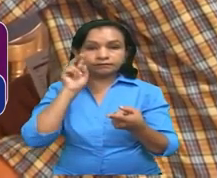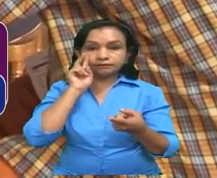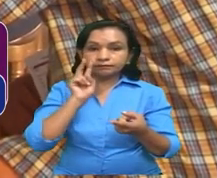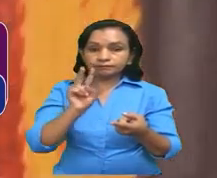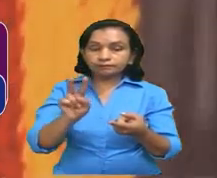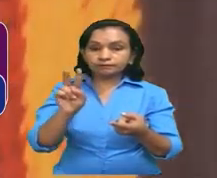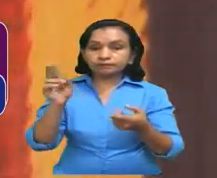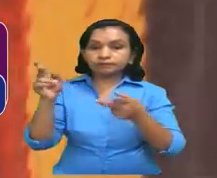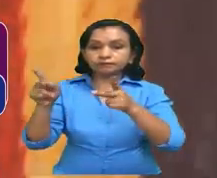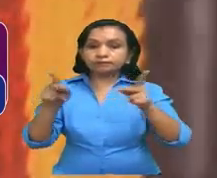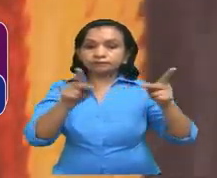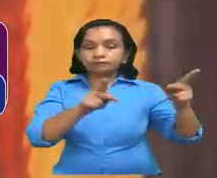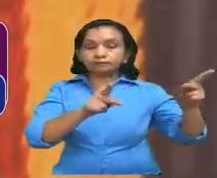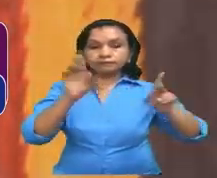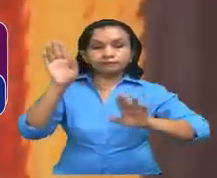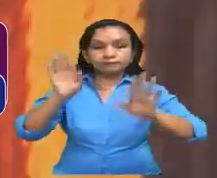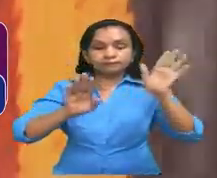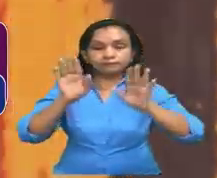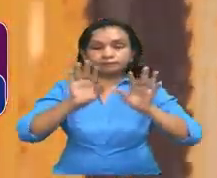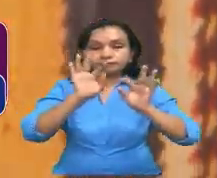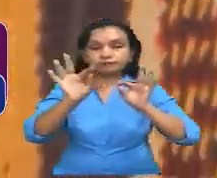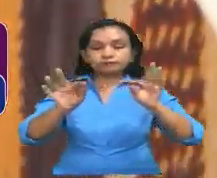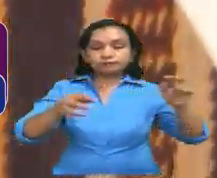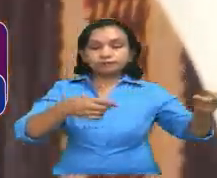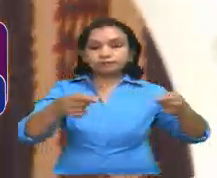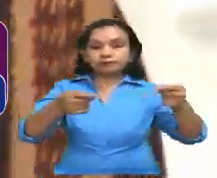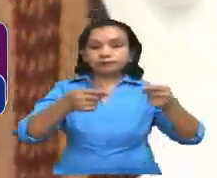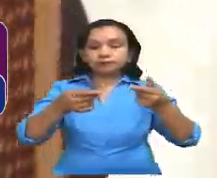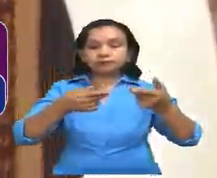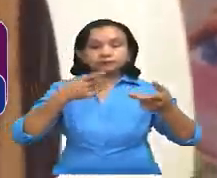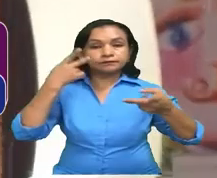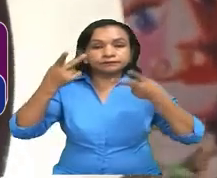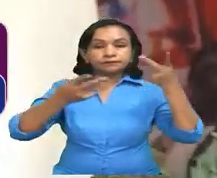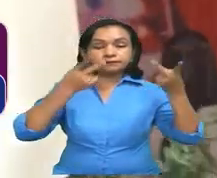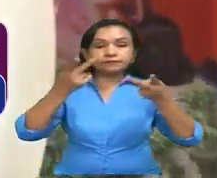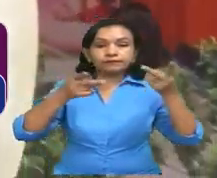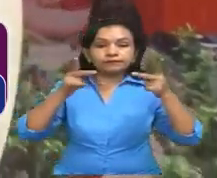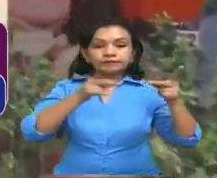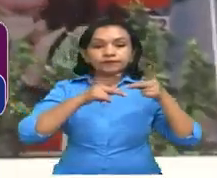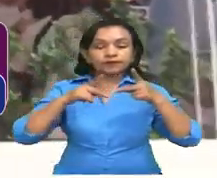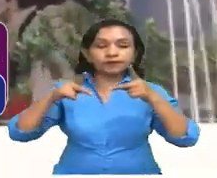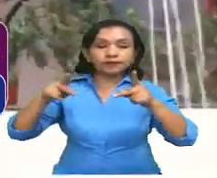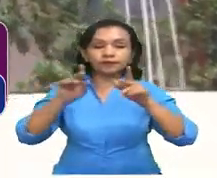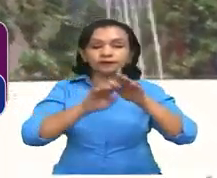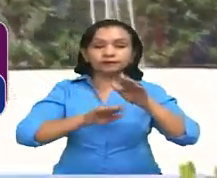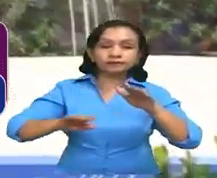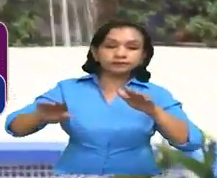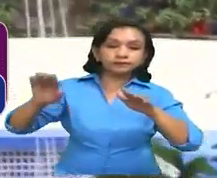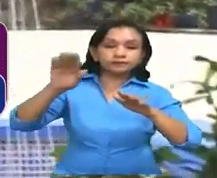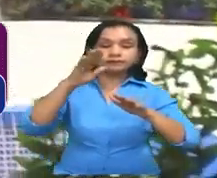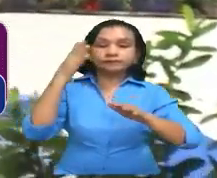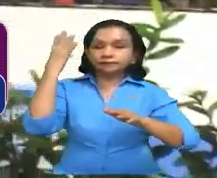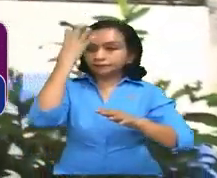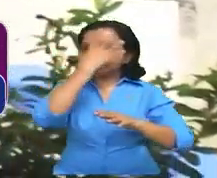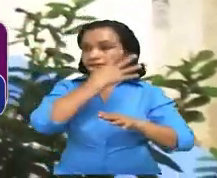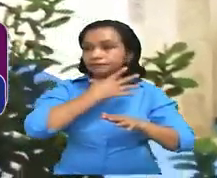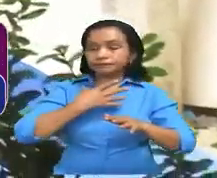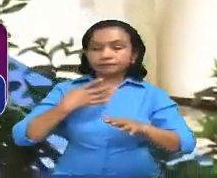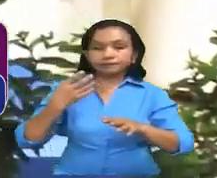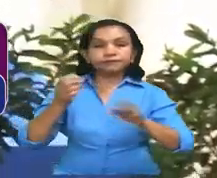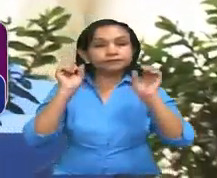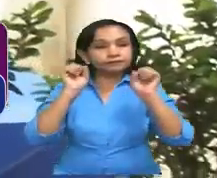estos mayoristas. Esto ha sido un esfuerzo país, realmente no es posible que el esfuerzo sea solamente una institución. También el